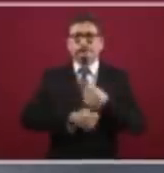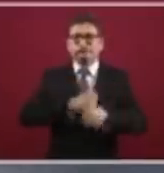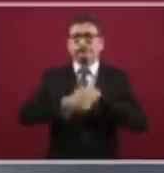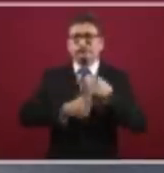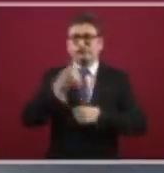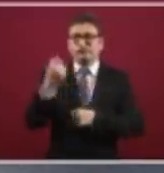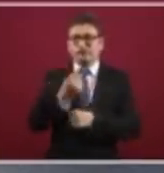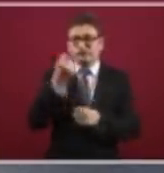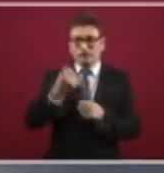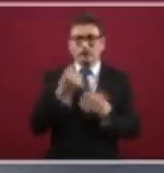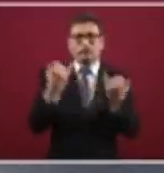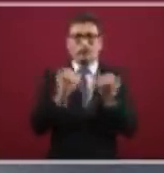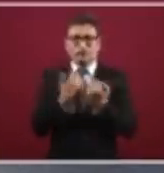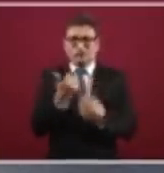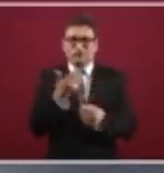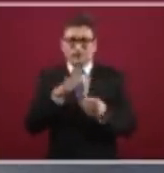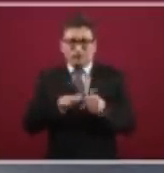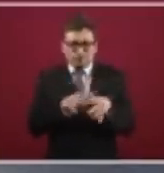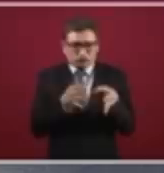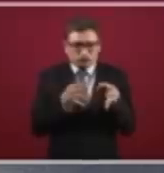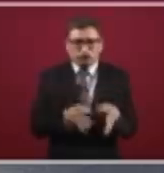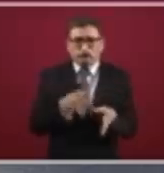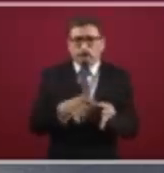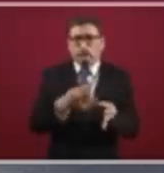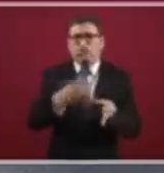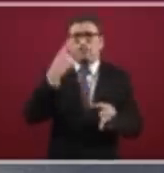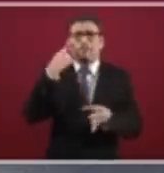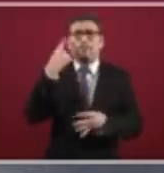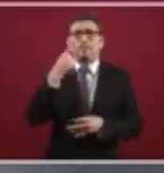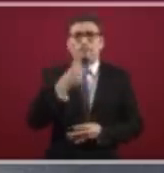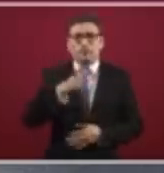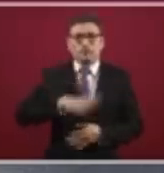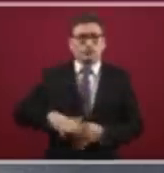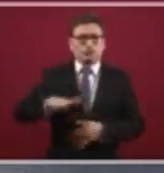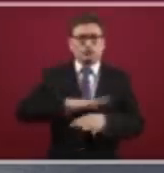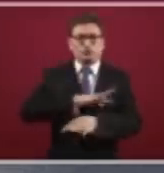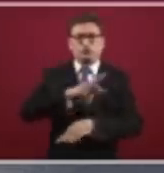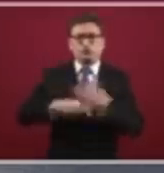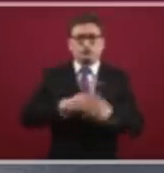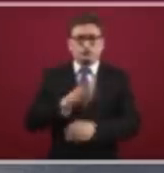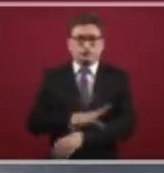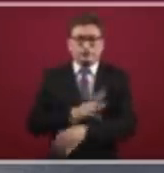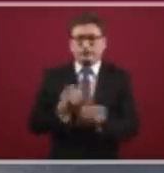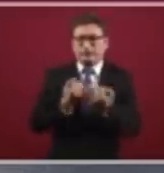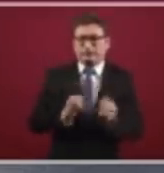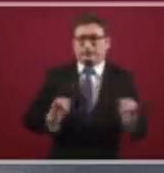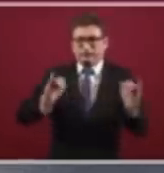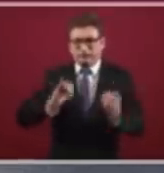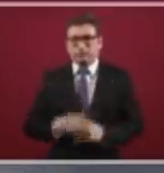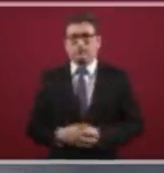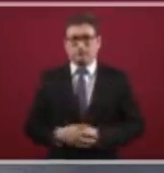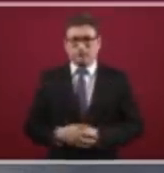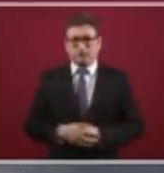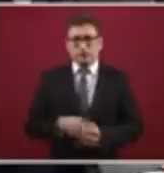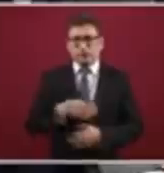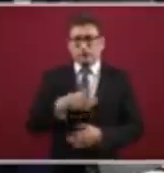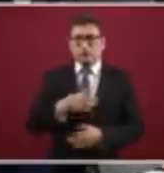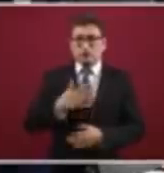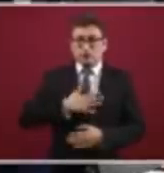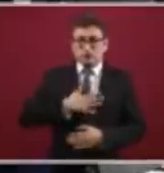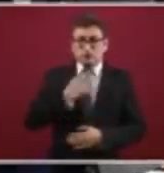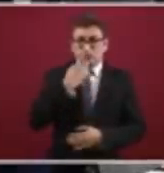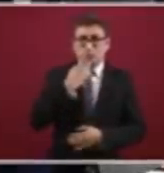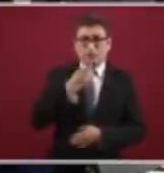eficiencia administrativa para lograr nuestra independencia energética sería necio afirmar que méxico no requiere de la